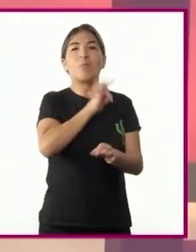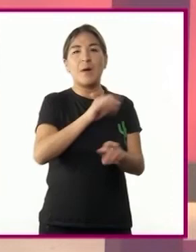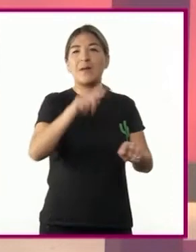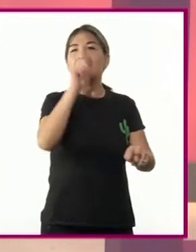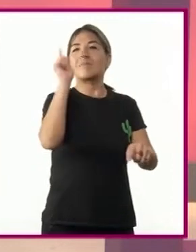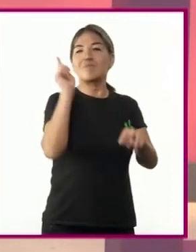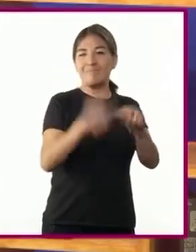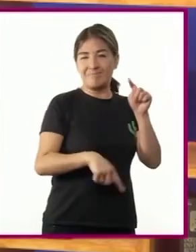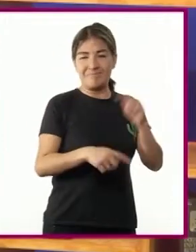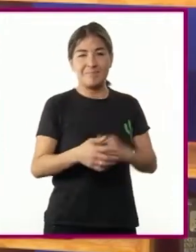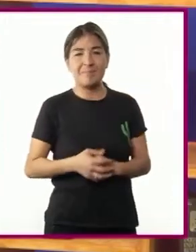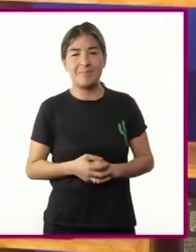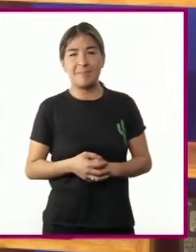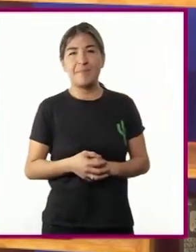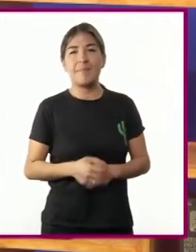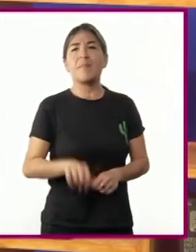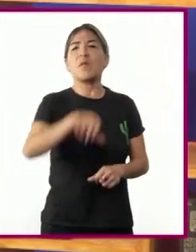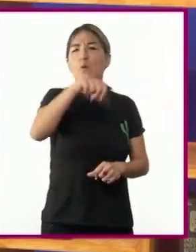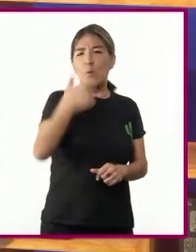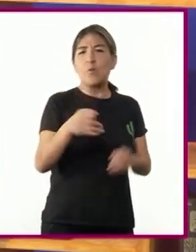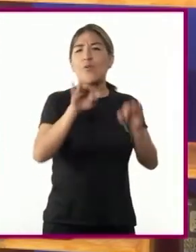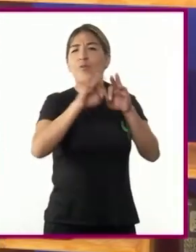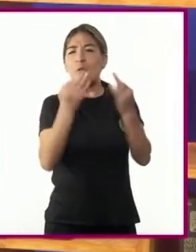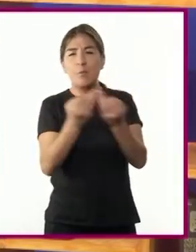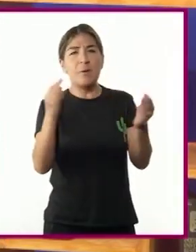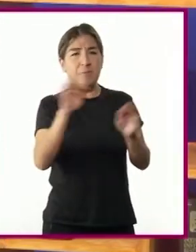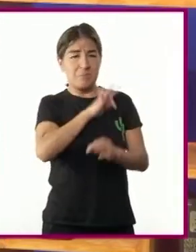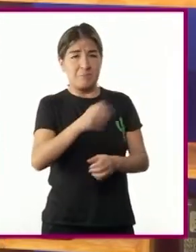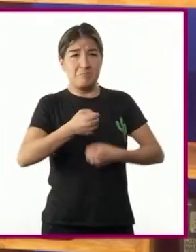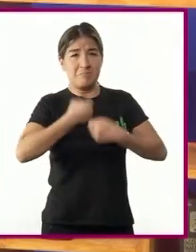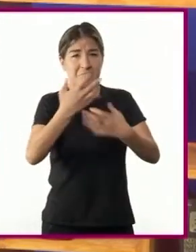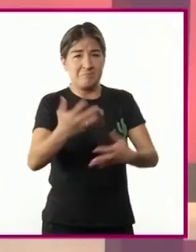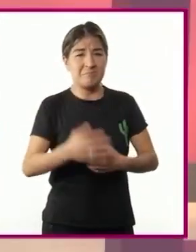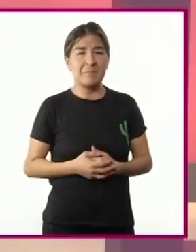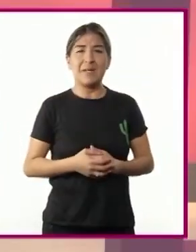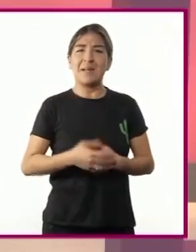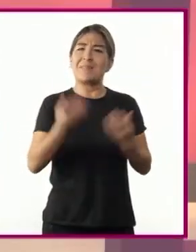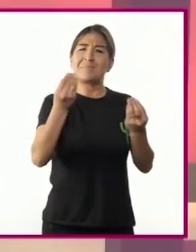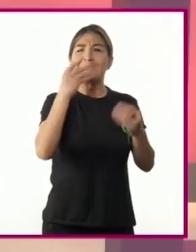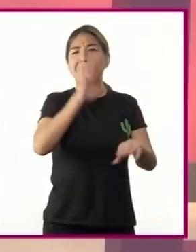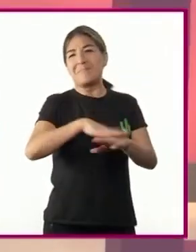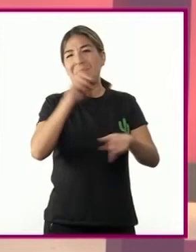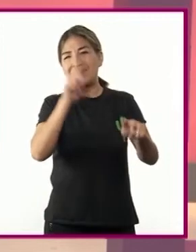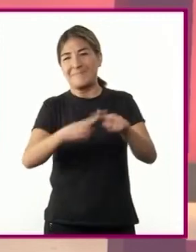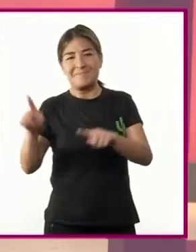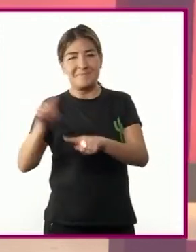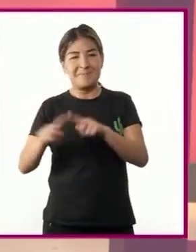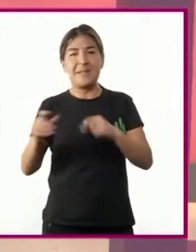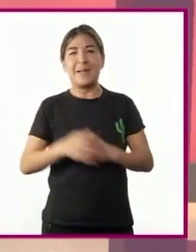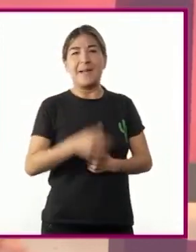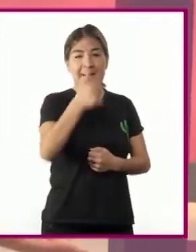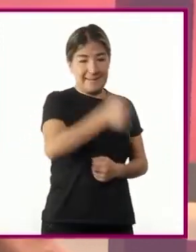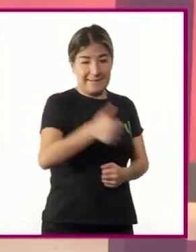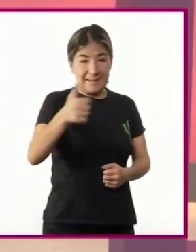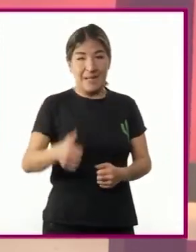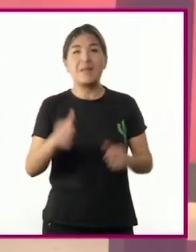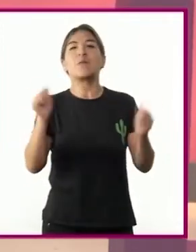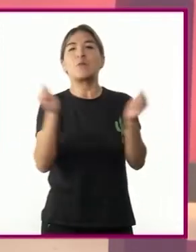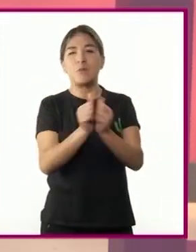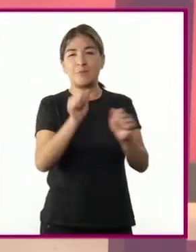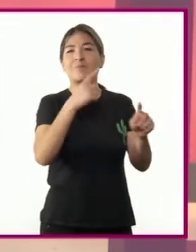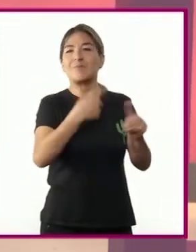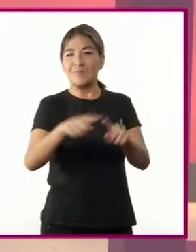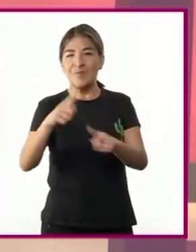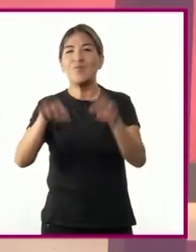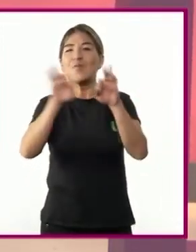extraerse. ¿Y hay otra manera de expresarlo? Muchas más, cada una con diferentes